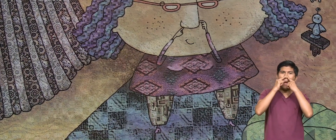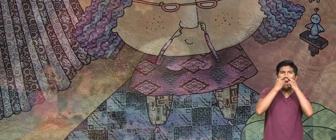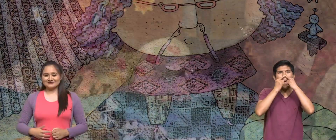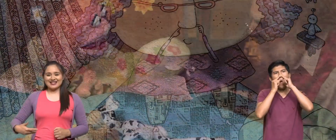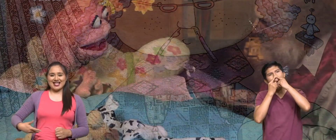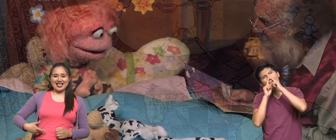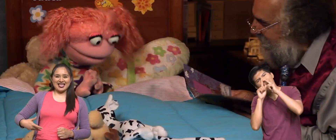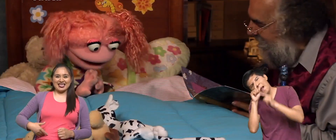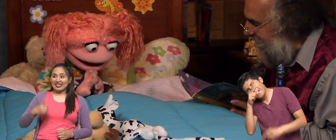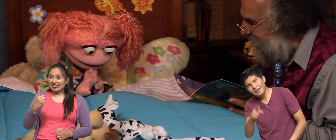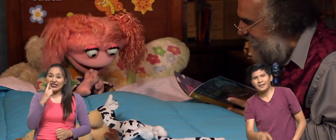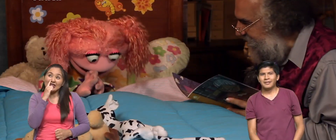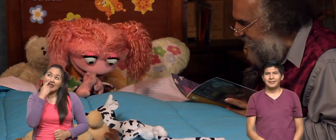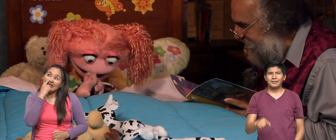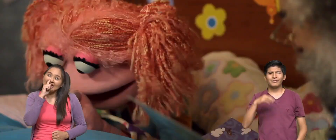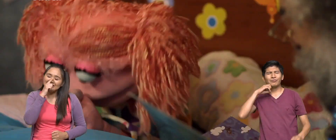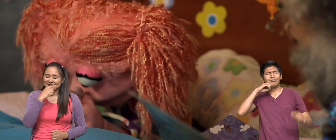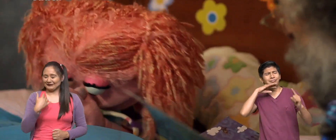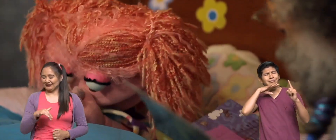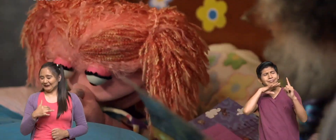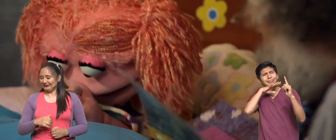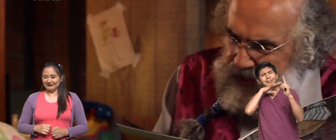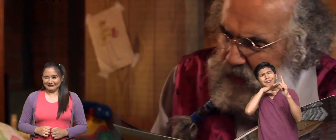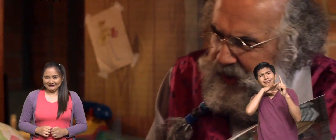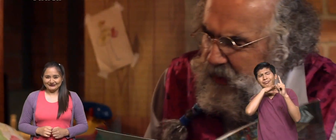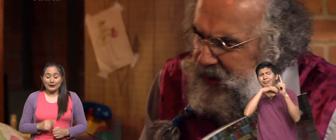nariz. ¡Los dedos de la